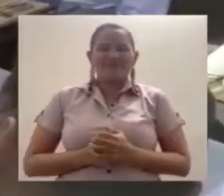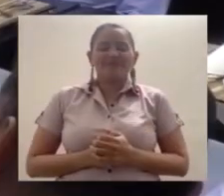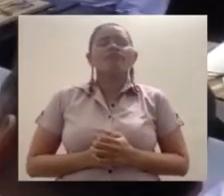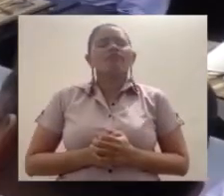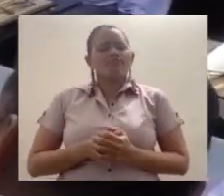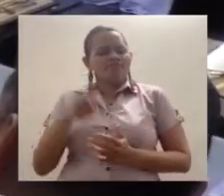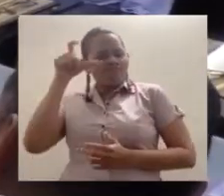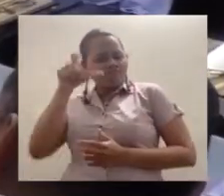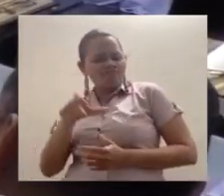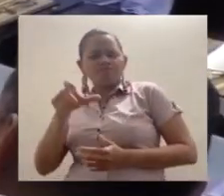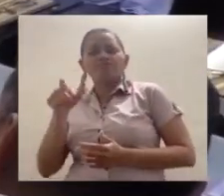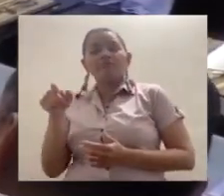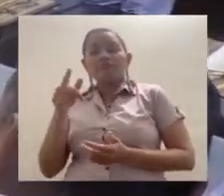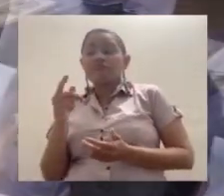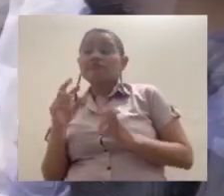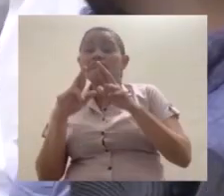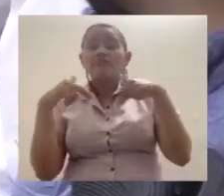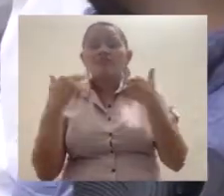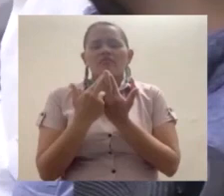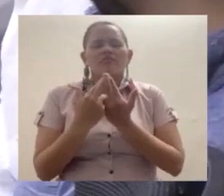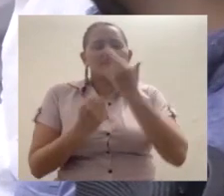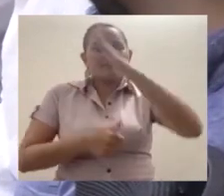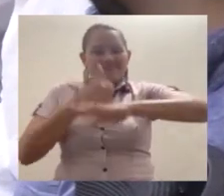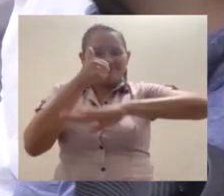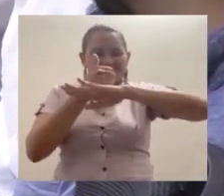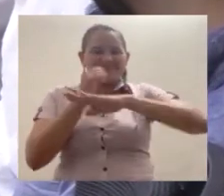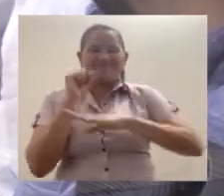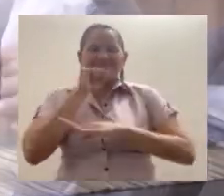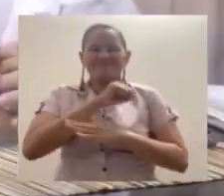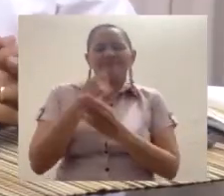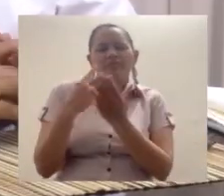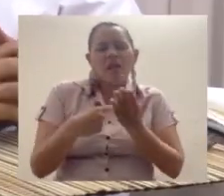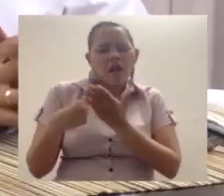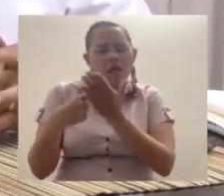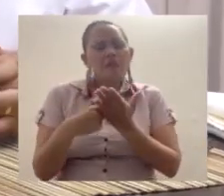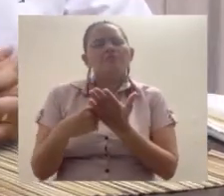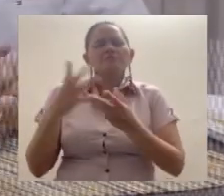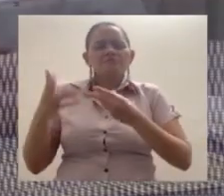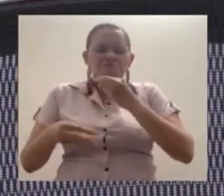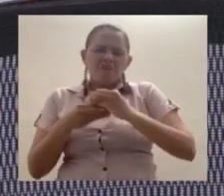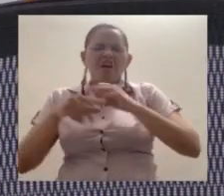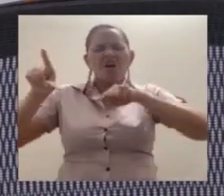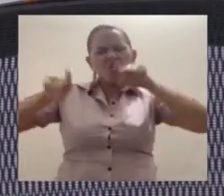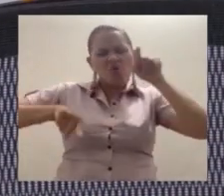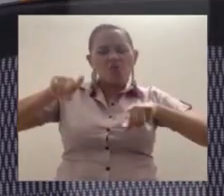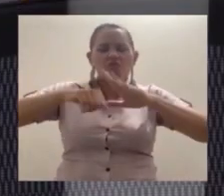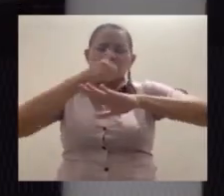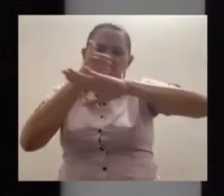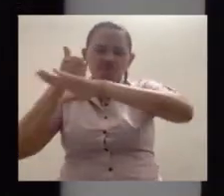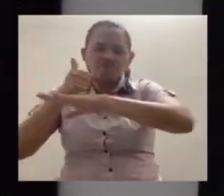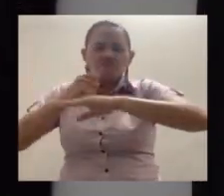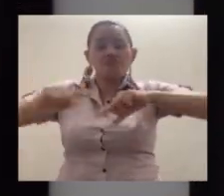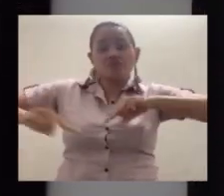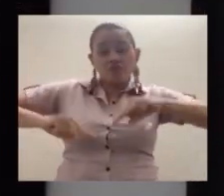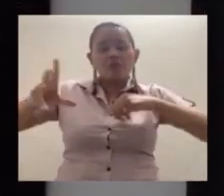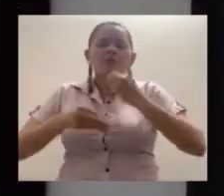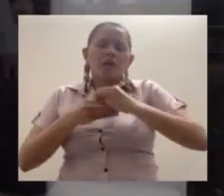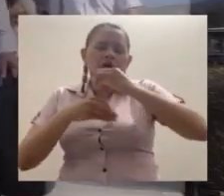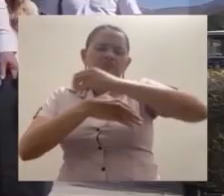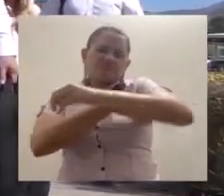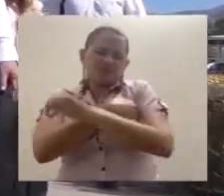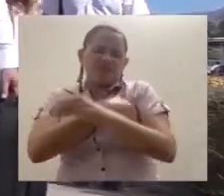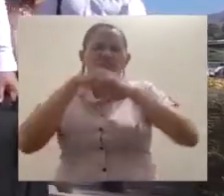El diplomático se reunió con el doctor Pablo Vera Salazar, rector del Alma Mater, directivos y docentes de la institución, así como representantes del